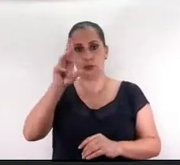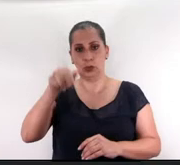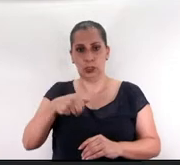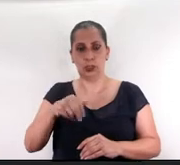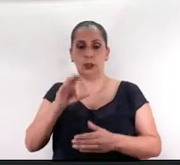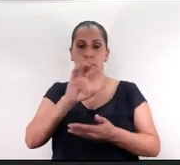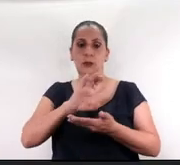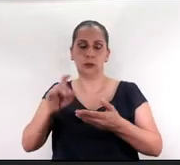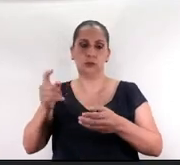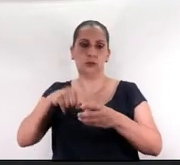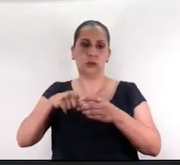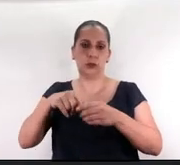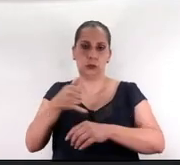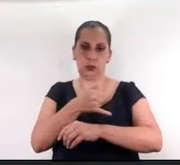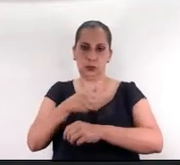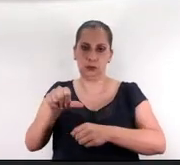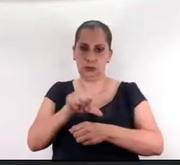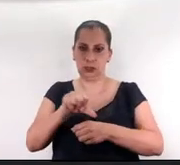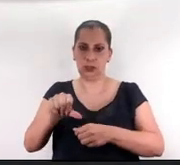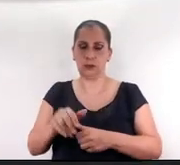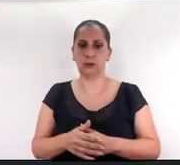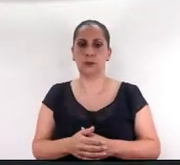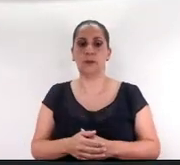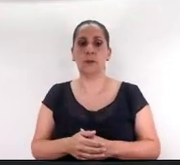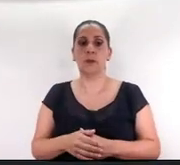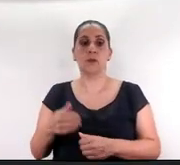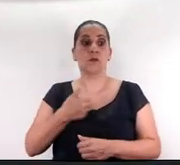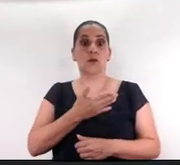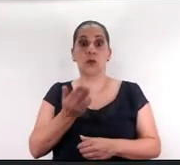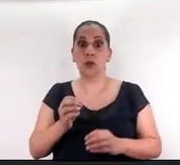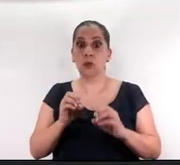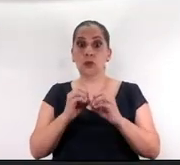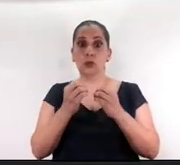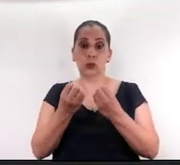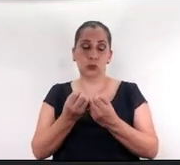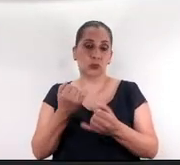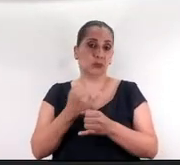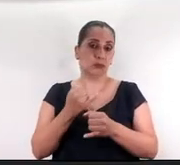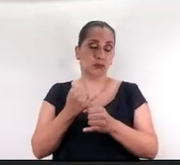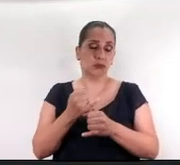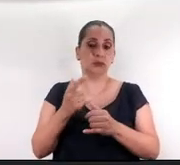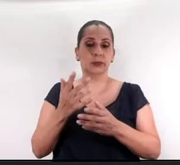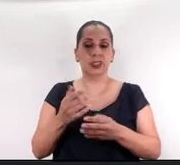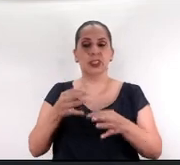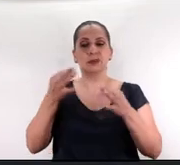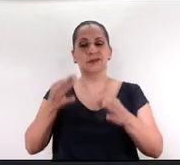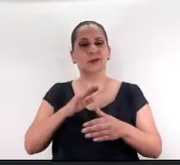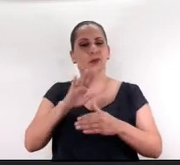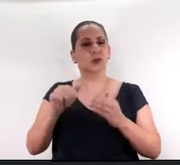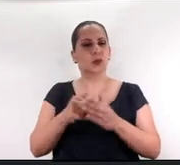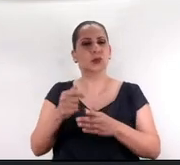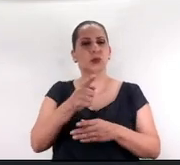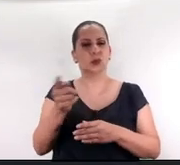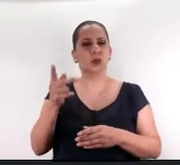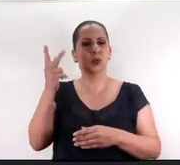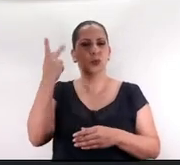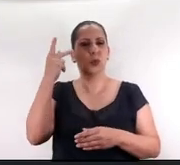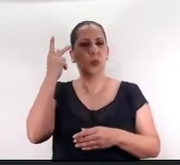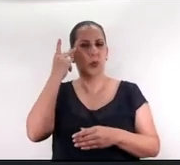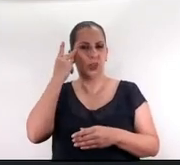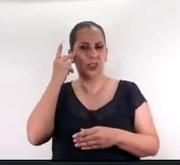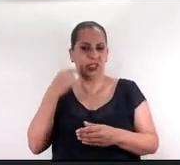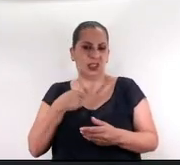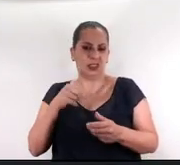de Ingenieros y Arquitectos. Como organización, debemos insistir en que todas las decisiones políticas en materia de